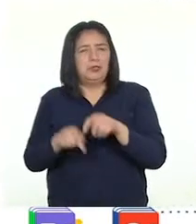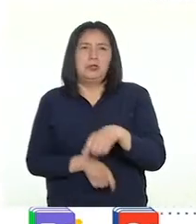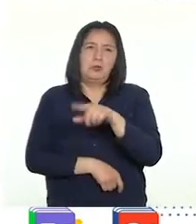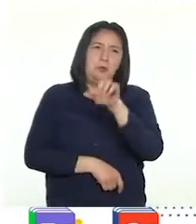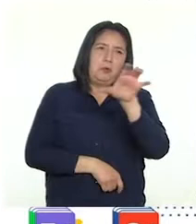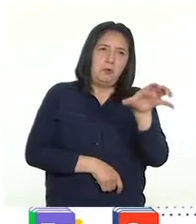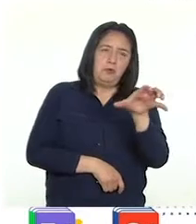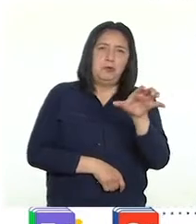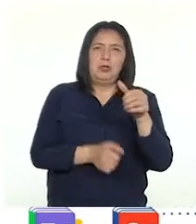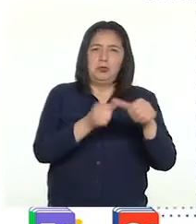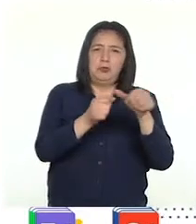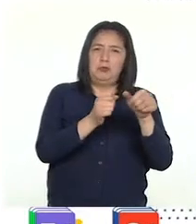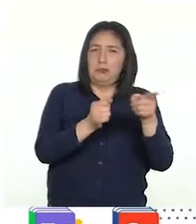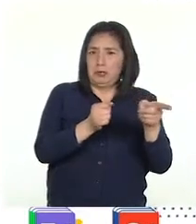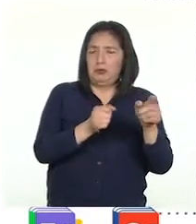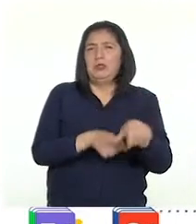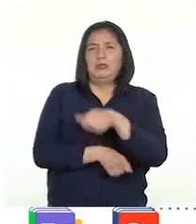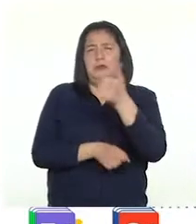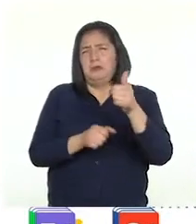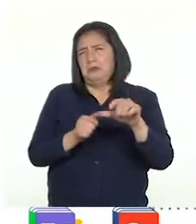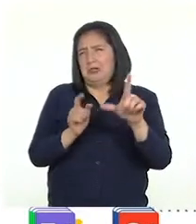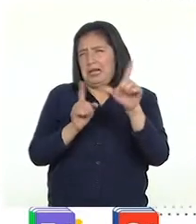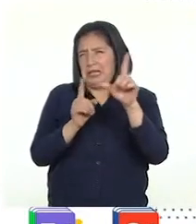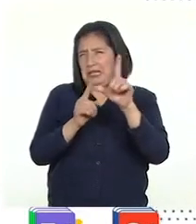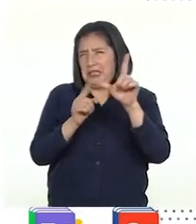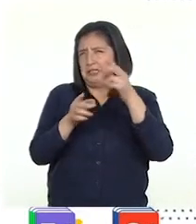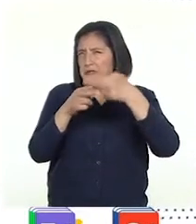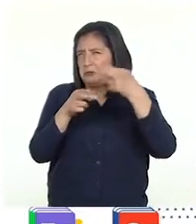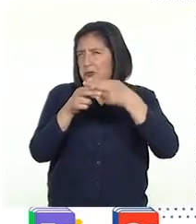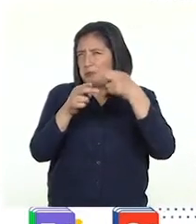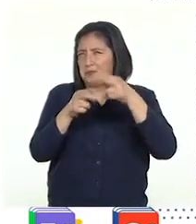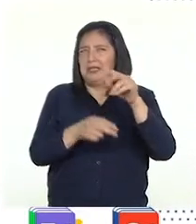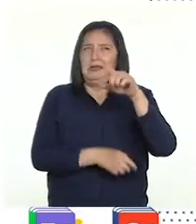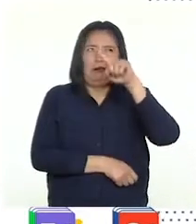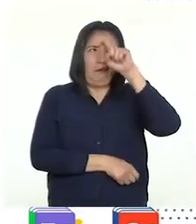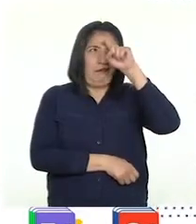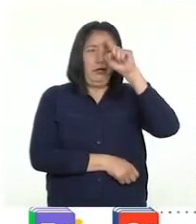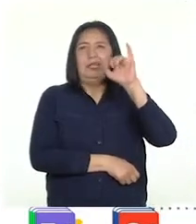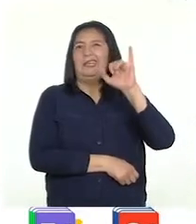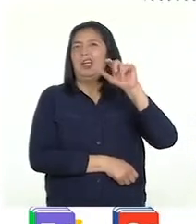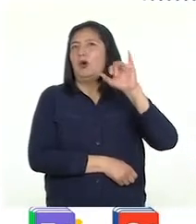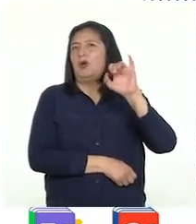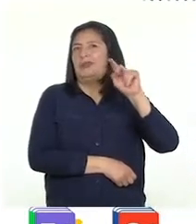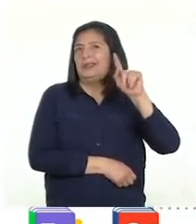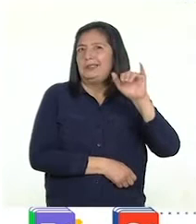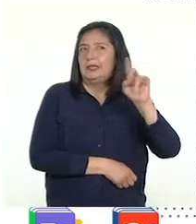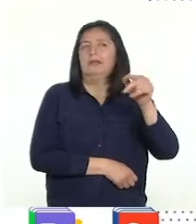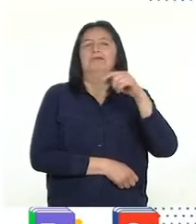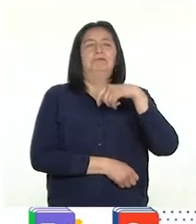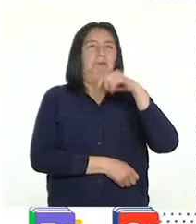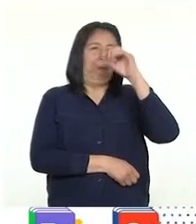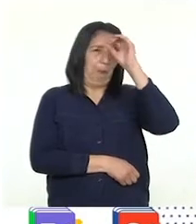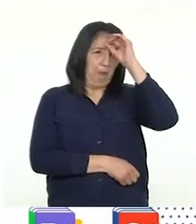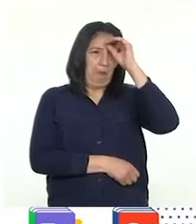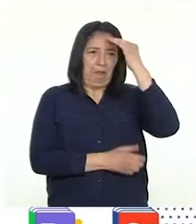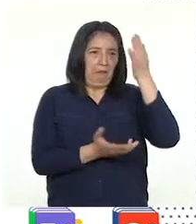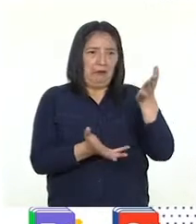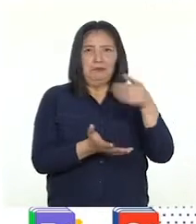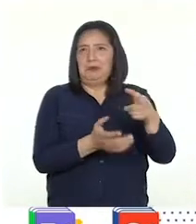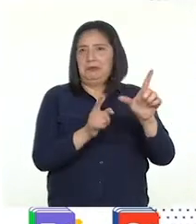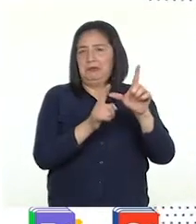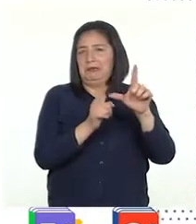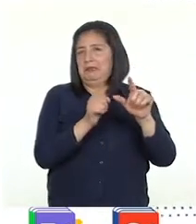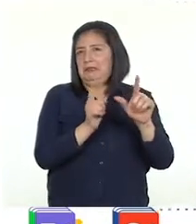una de ellas hay números, pero también hay una letra que se llama... incógnita. Sí, incógnita. Y